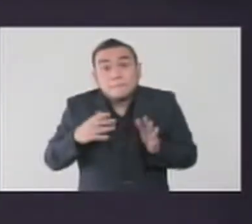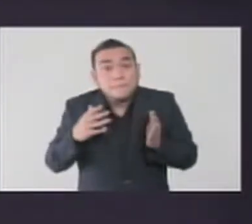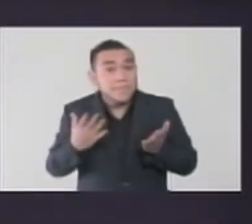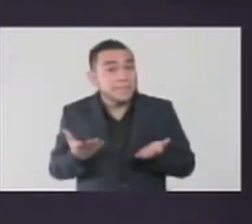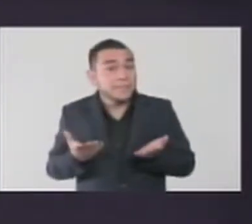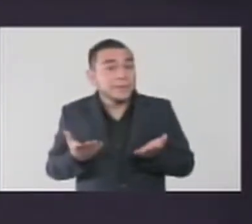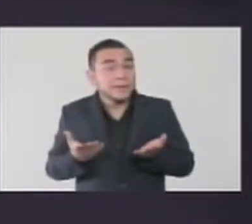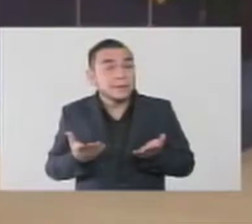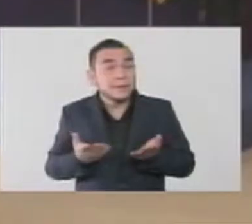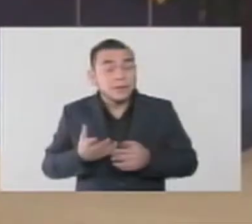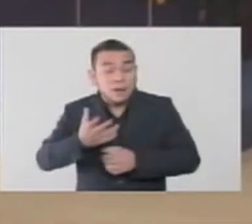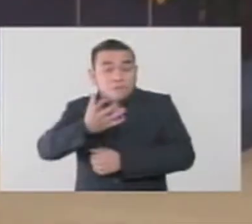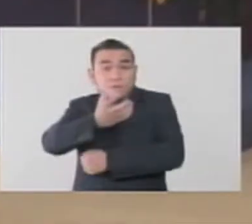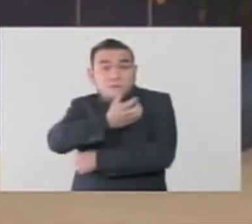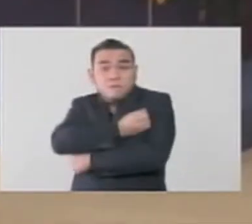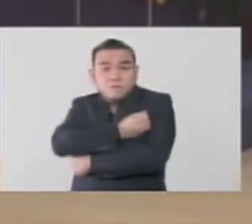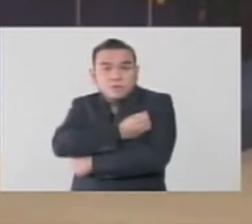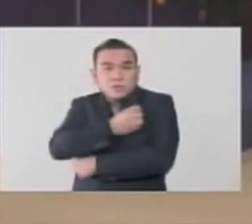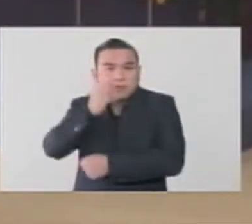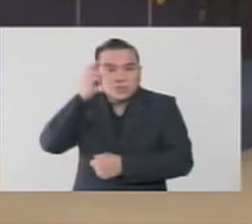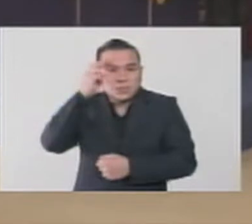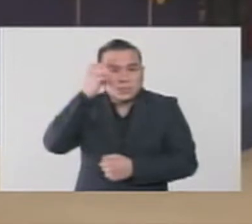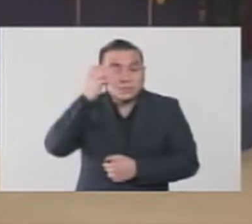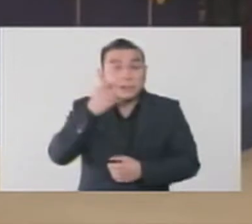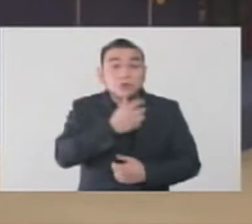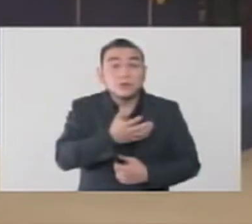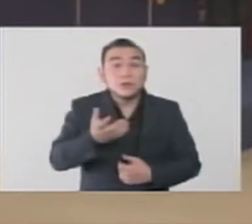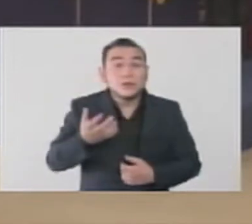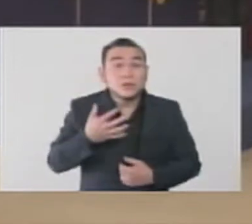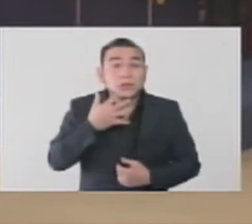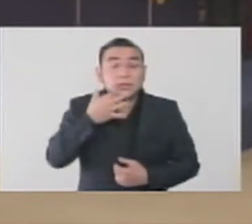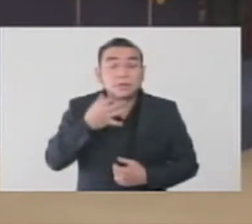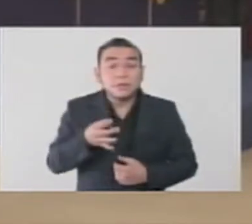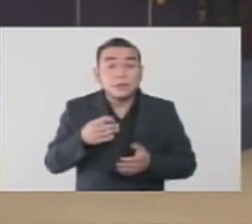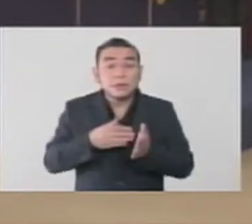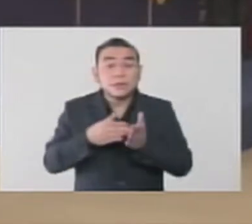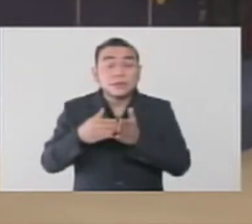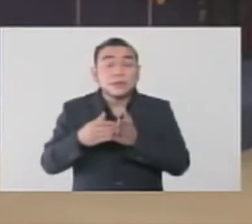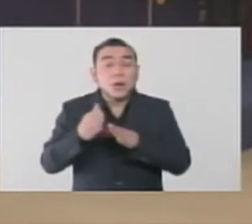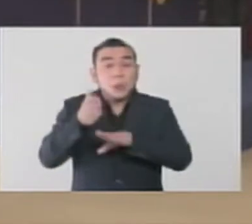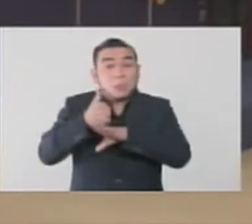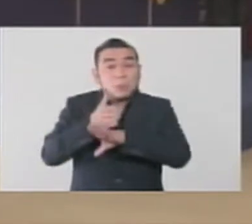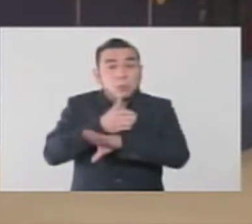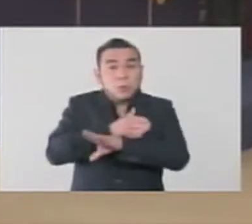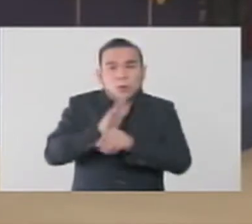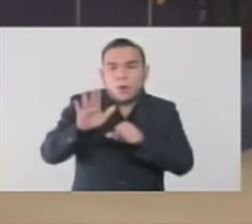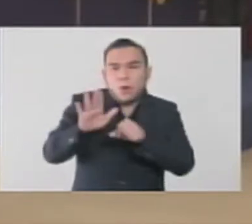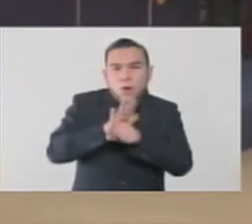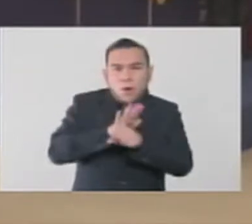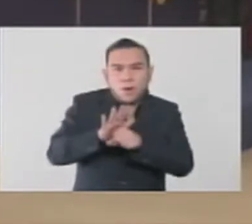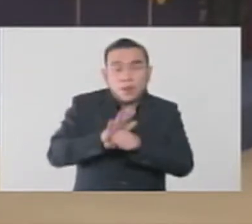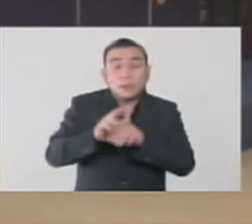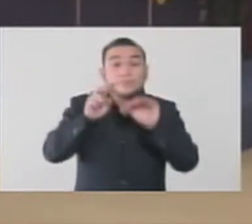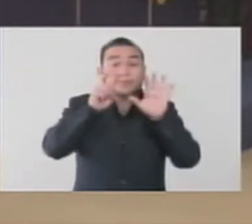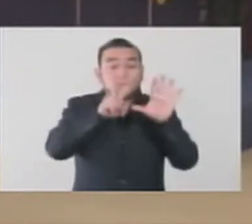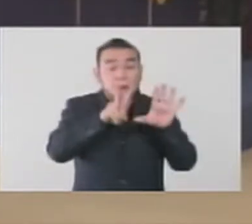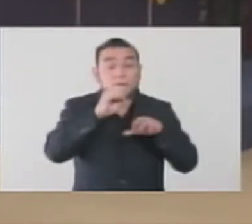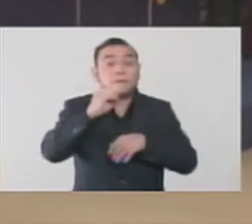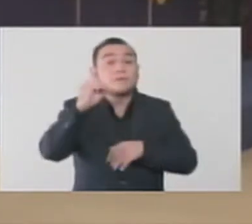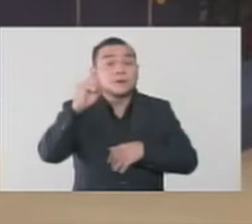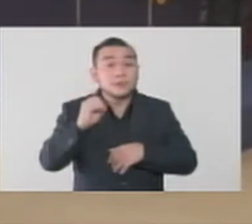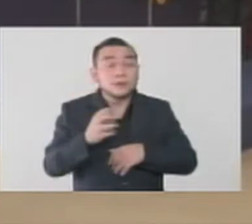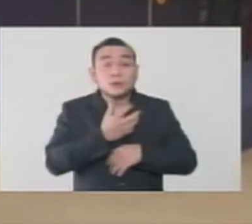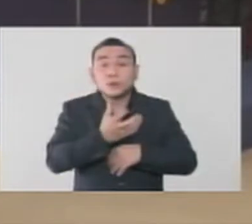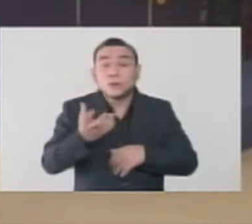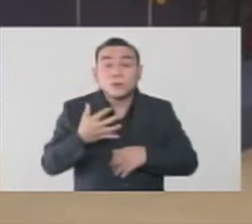vacuna se encontró que el dar media dosis al principio y luego la vacuna completa sube la eficacia el 90% y es